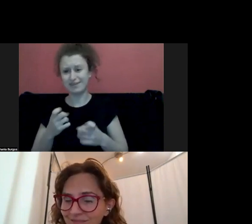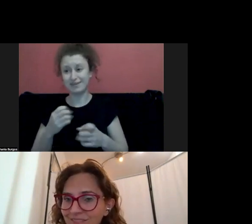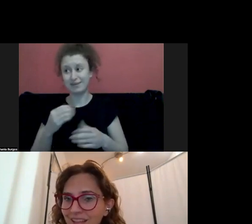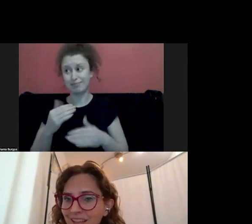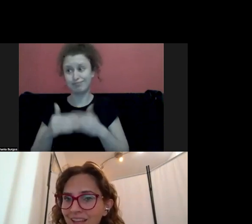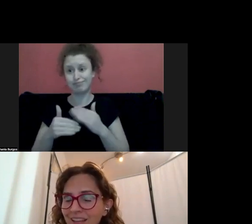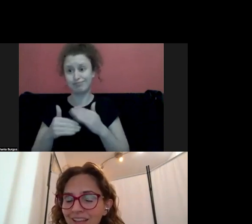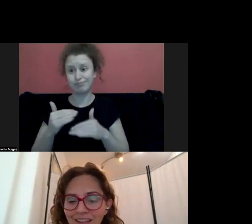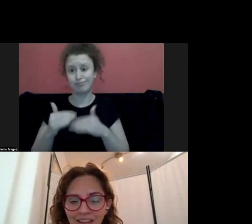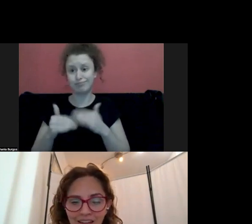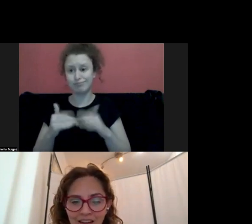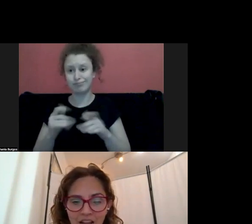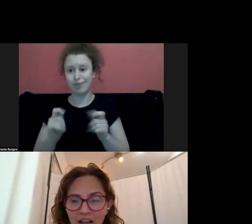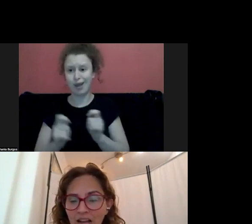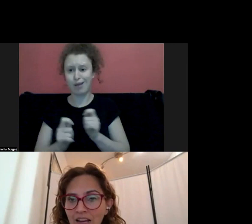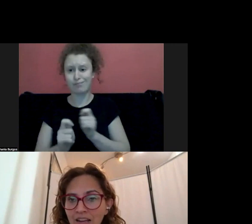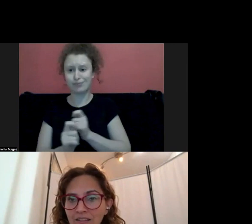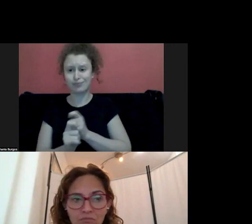decide